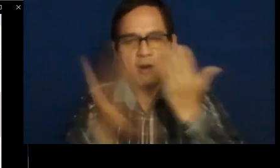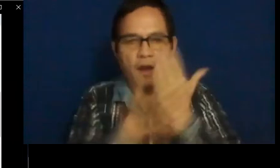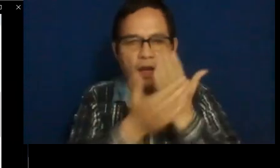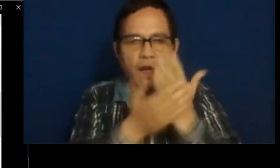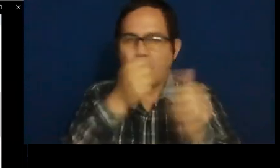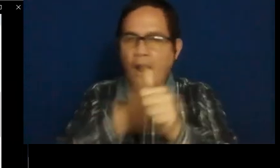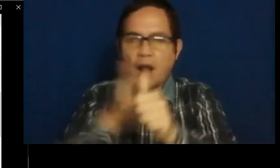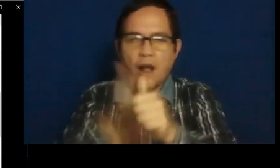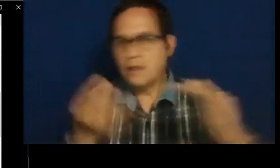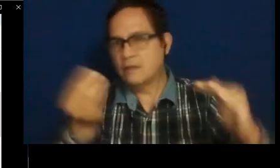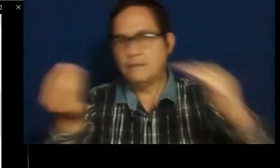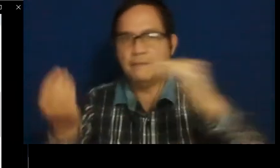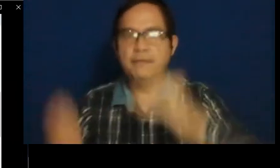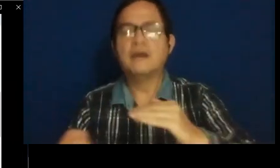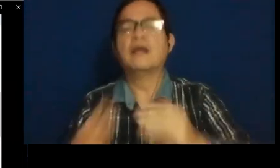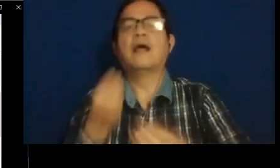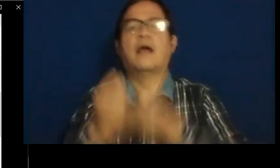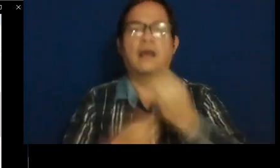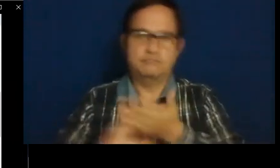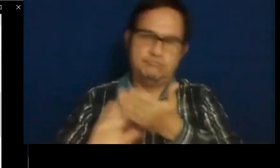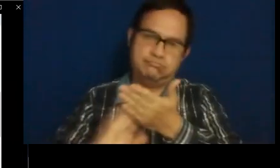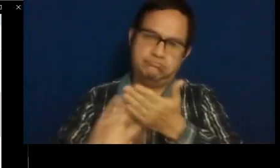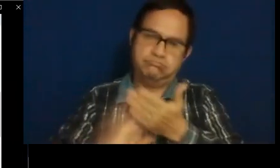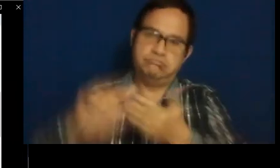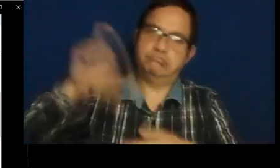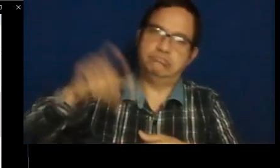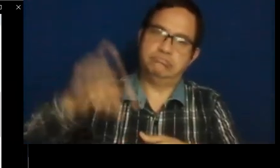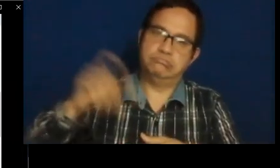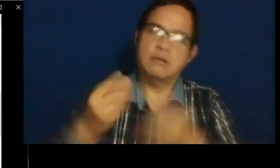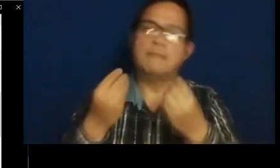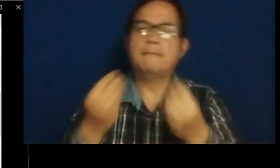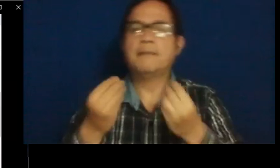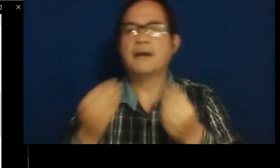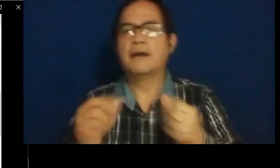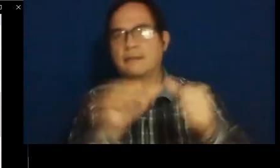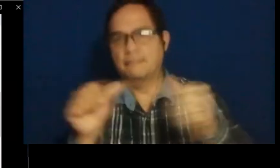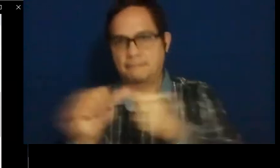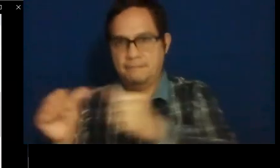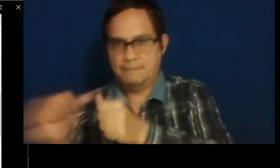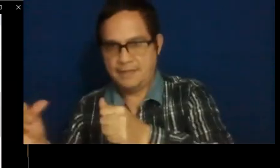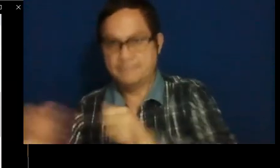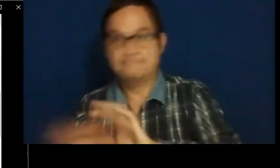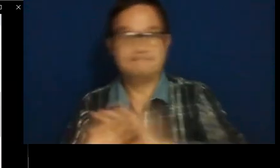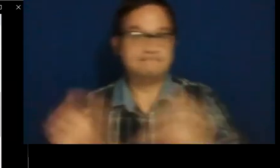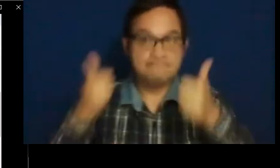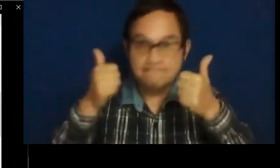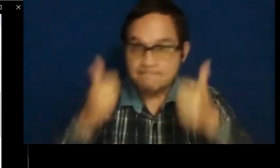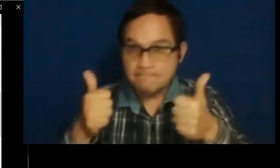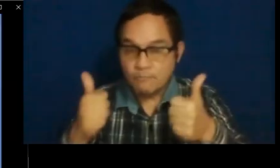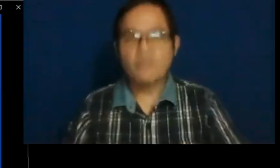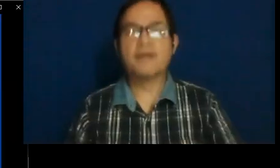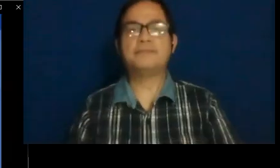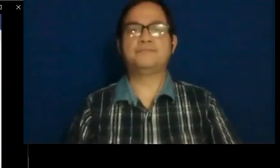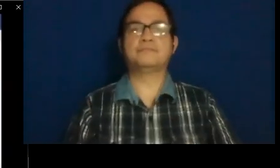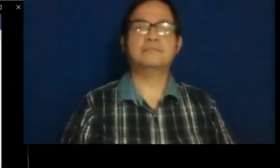cada lanzamiento y efectuar los lanzamientos que sean necesarios para tomar las medidas. Bien, permítame por favor, por